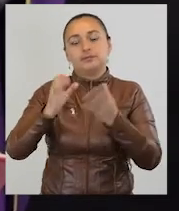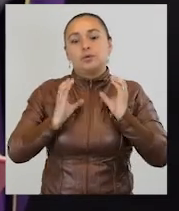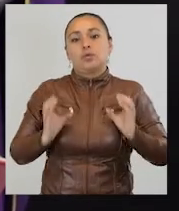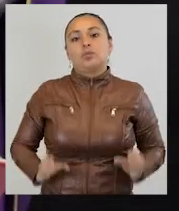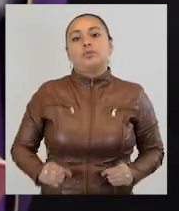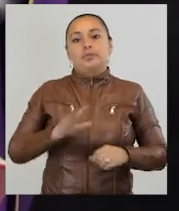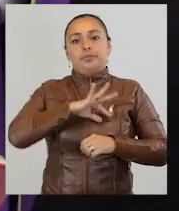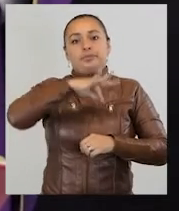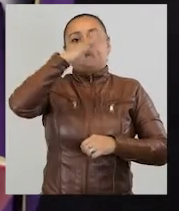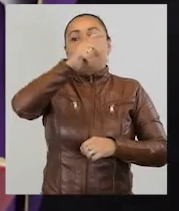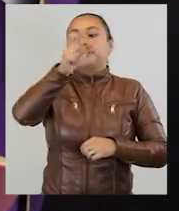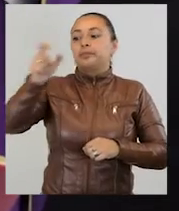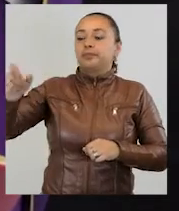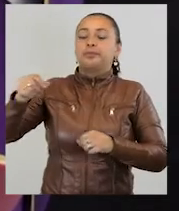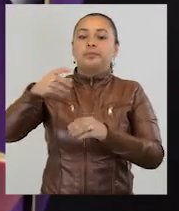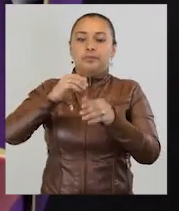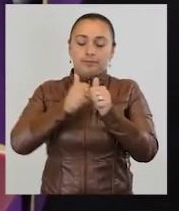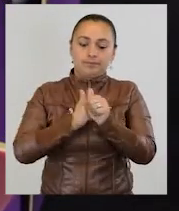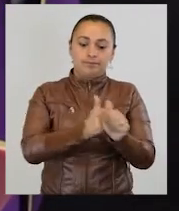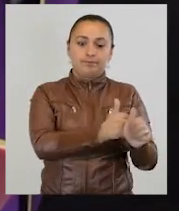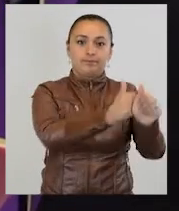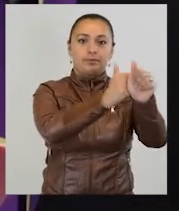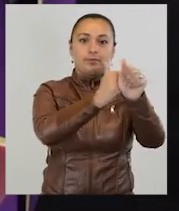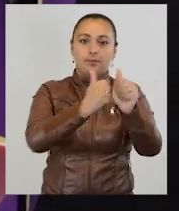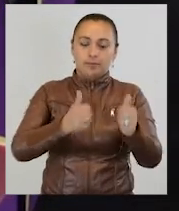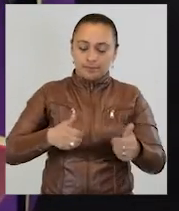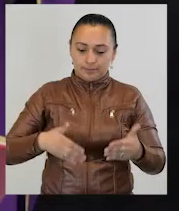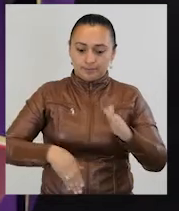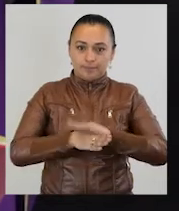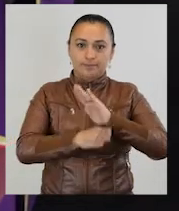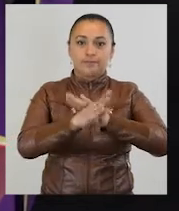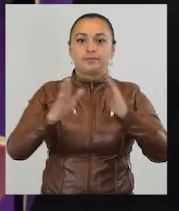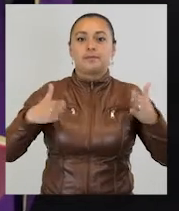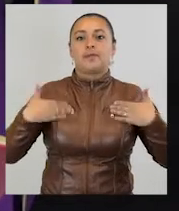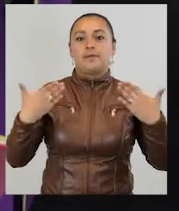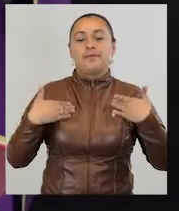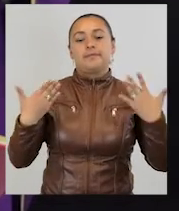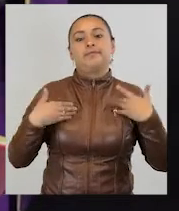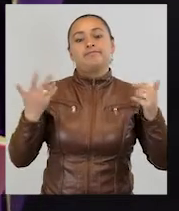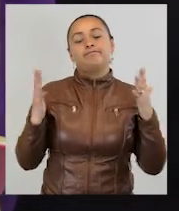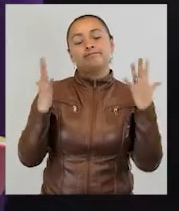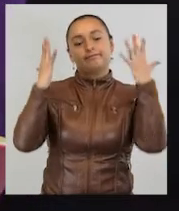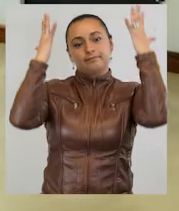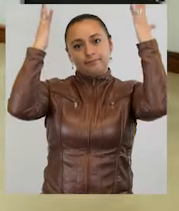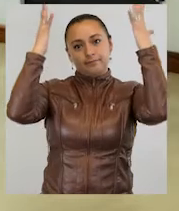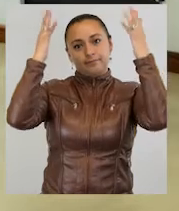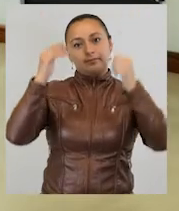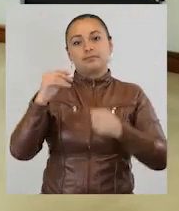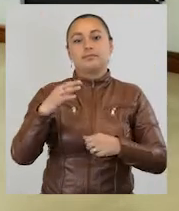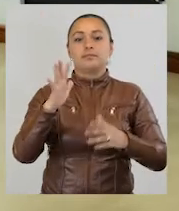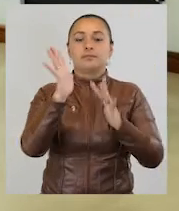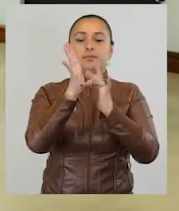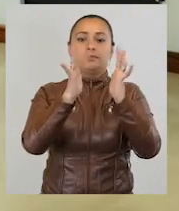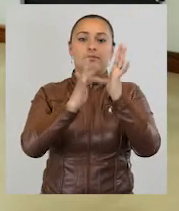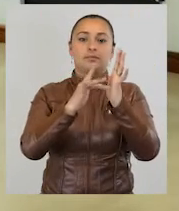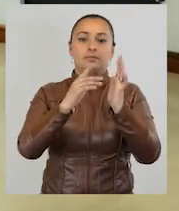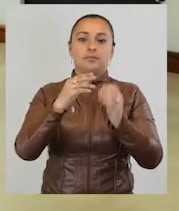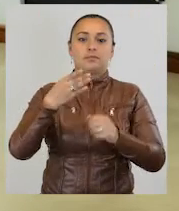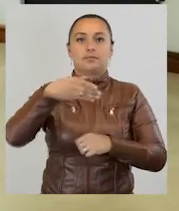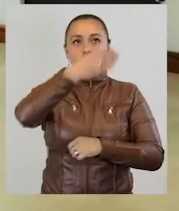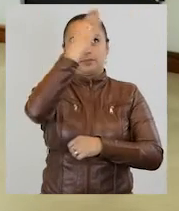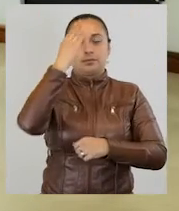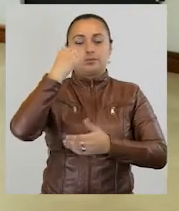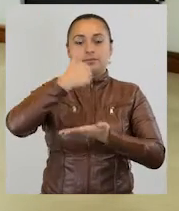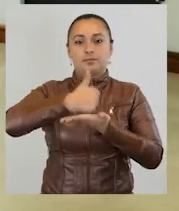y el alma de tus fieles para celebrar dignamente las festividades pascuales. Por Jesucristo nuestro